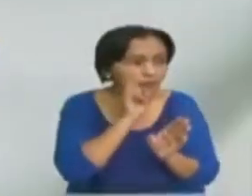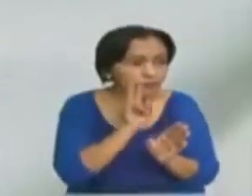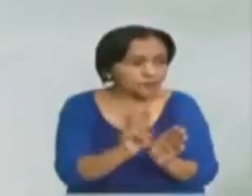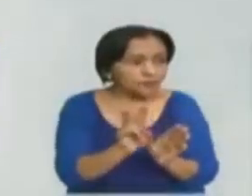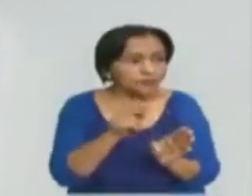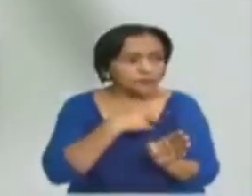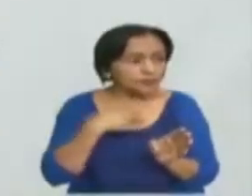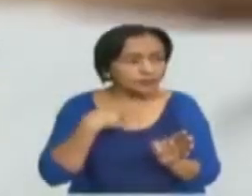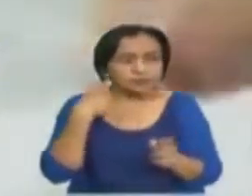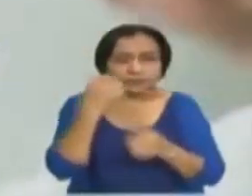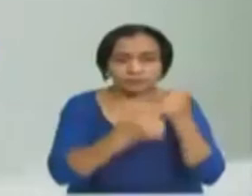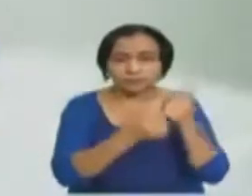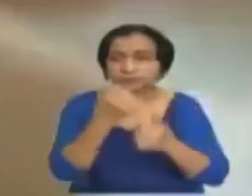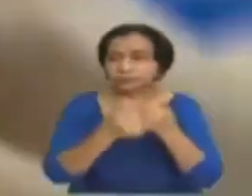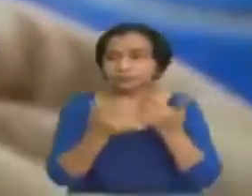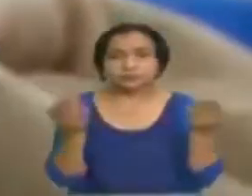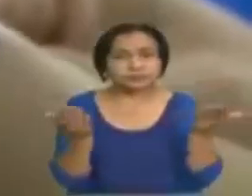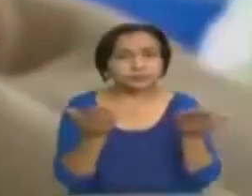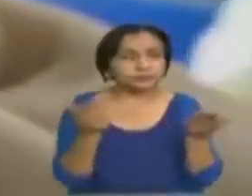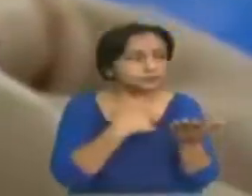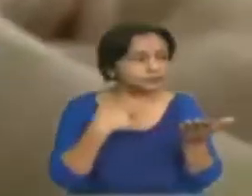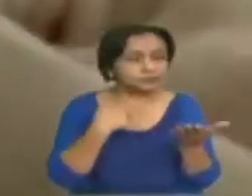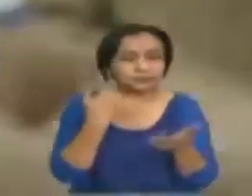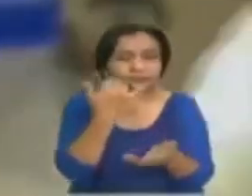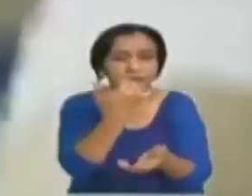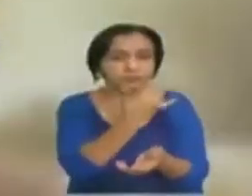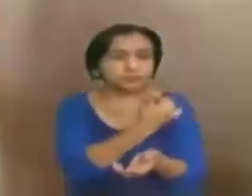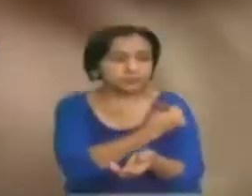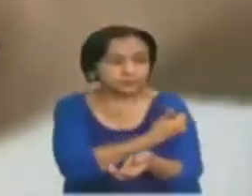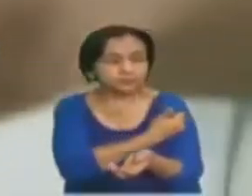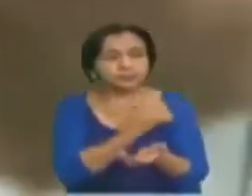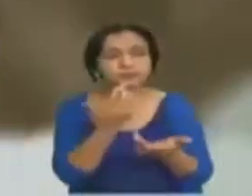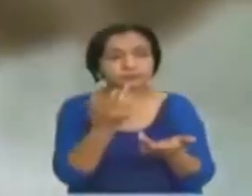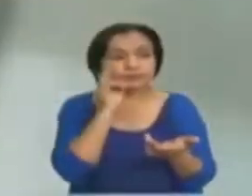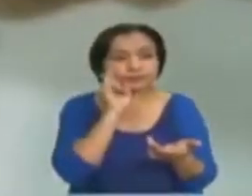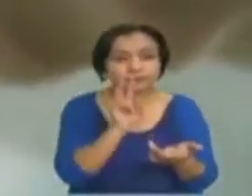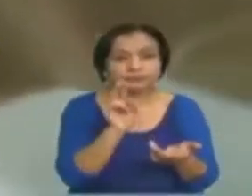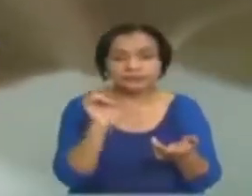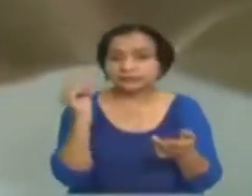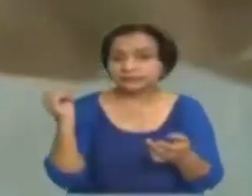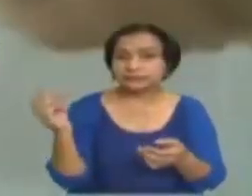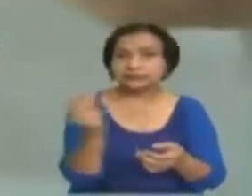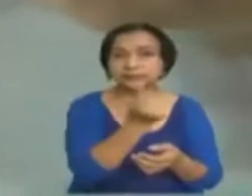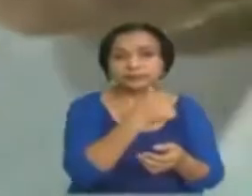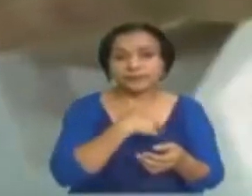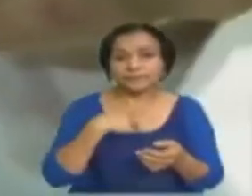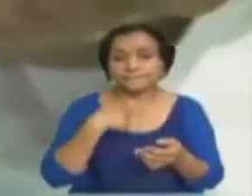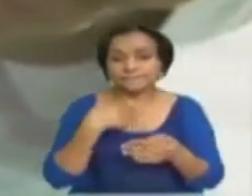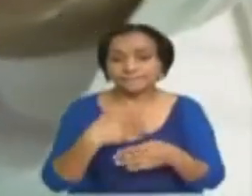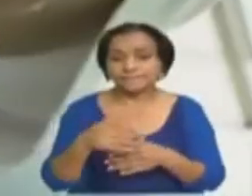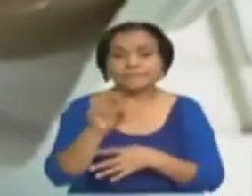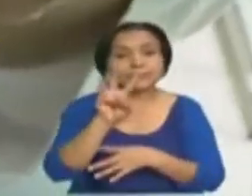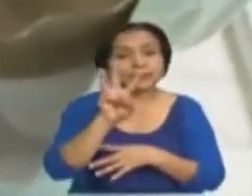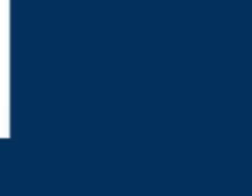Ethel Candler, en Corn Island, en el puesto de salud La Islita, en la Cruz de Río Grande, en la Casa